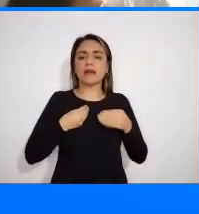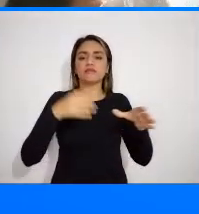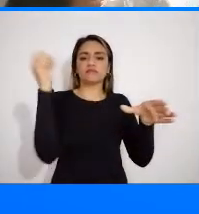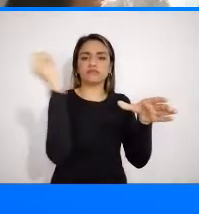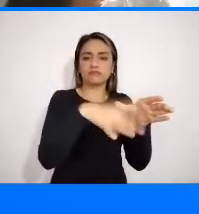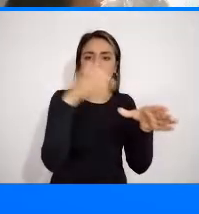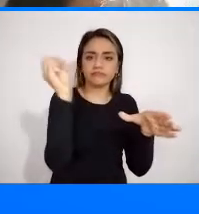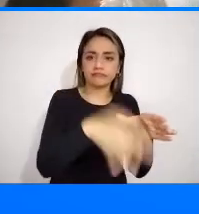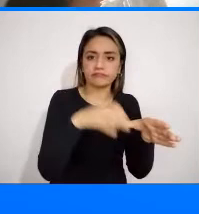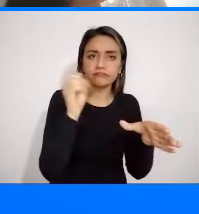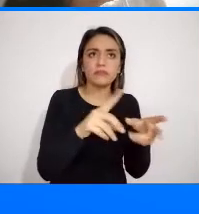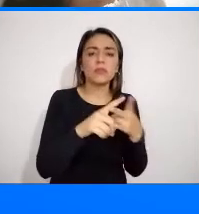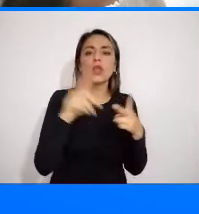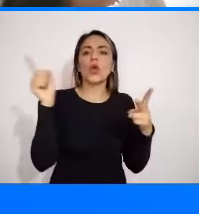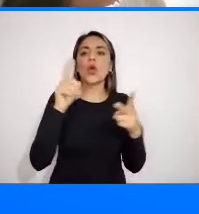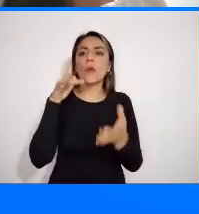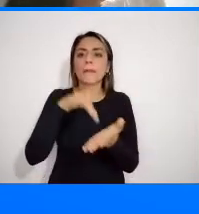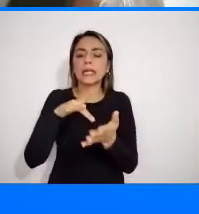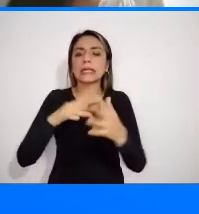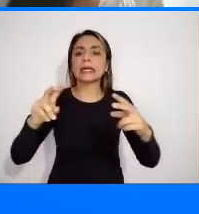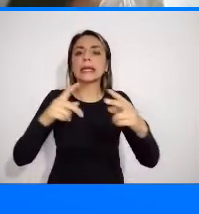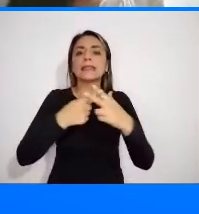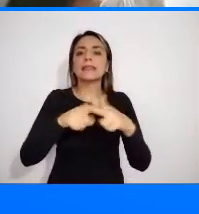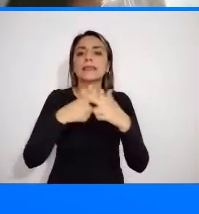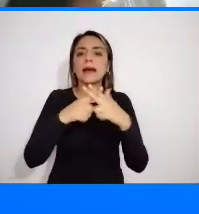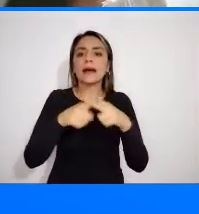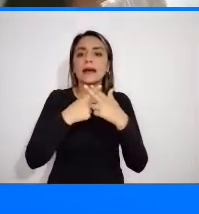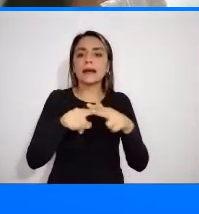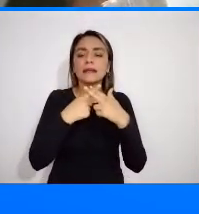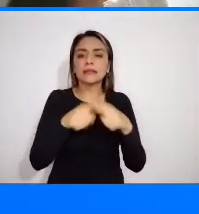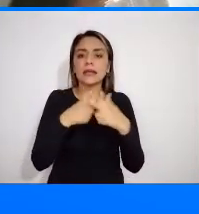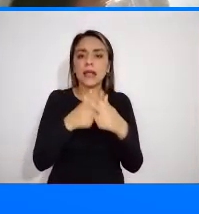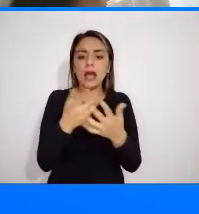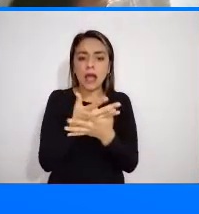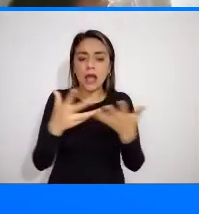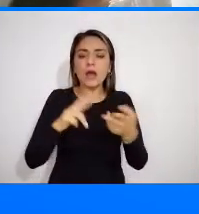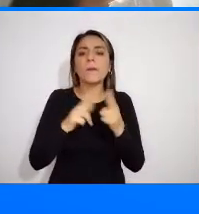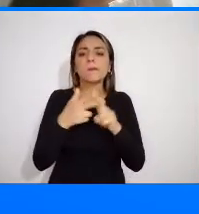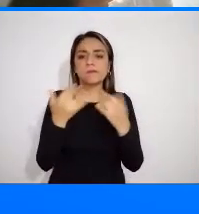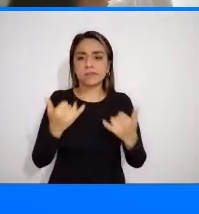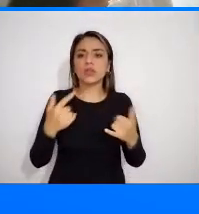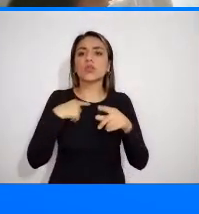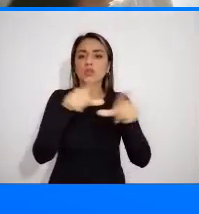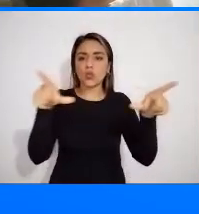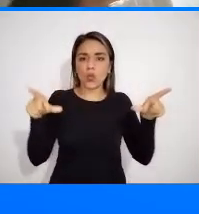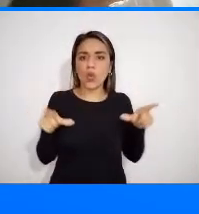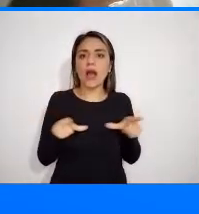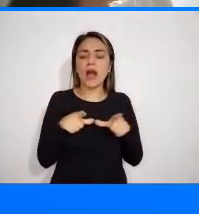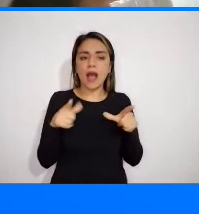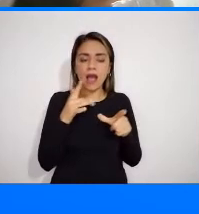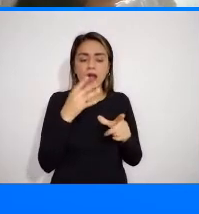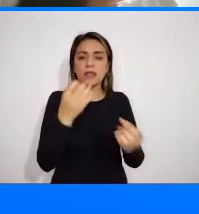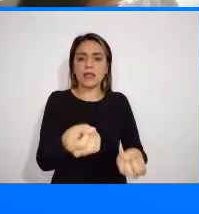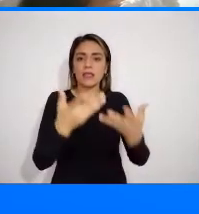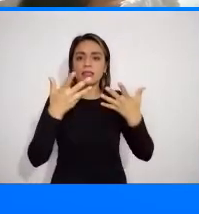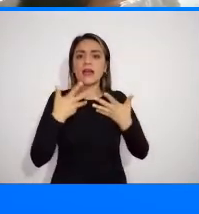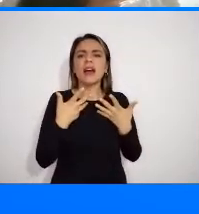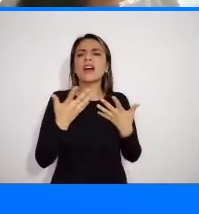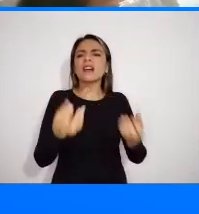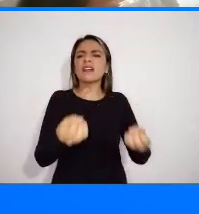canecas o participa en talleres de compostaje. Yo he estado en sitios donde pues le ofrecen a